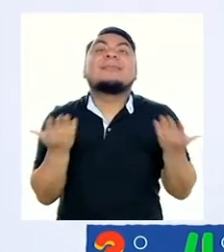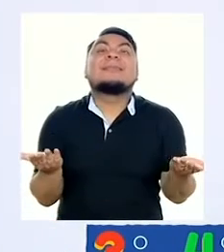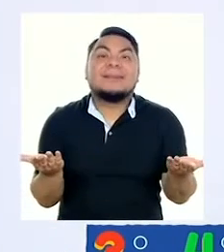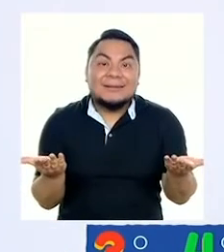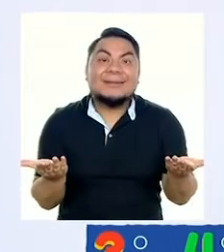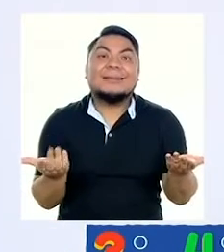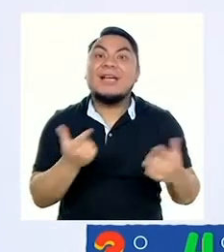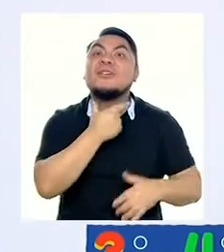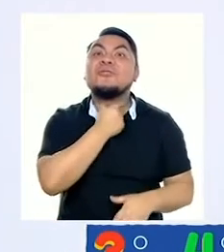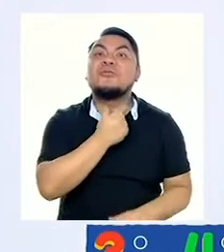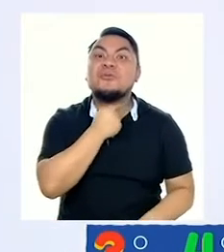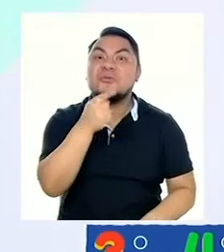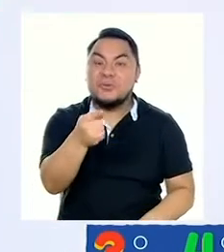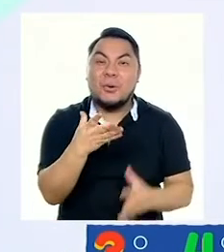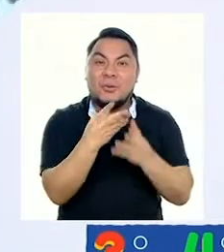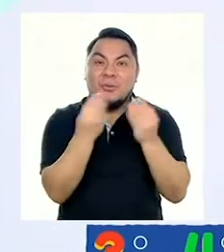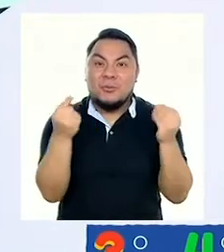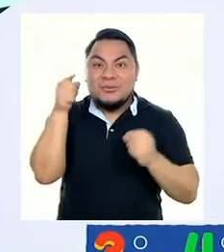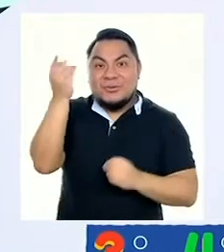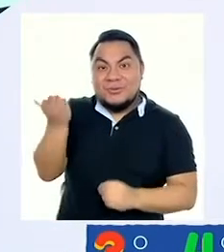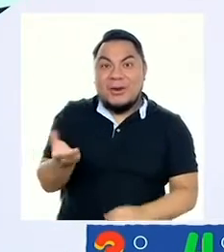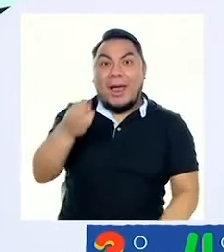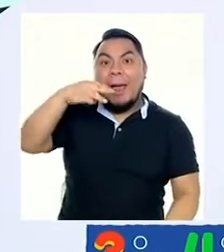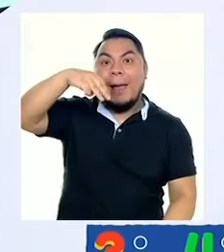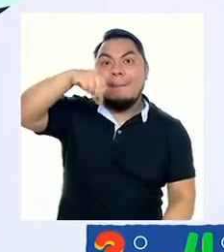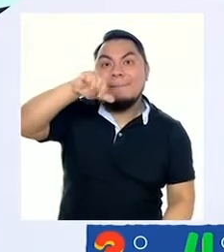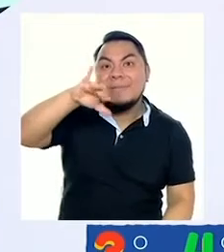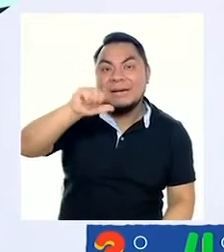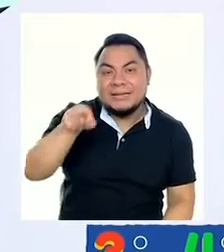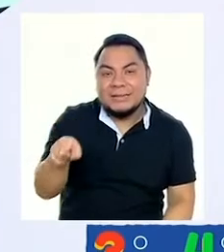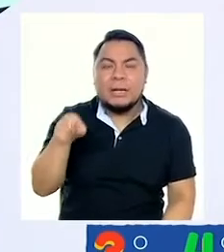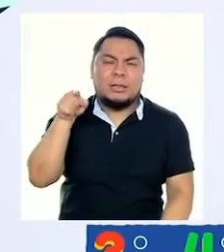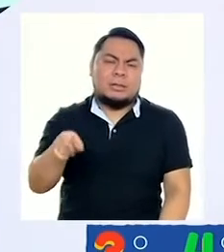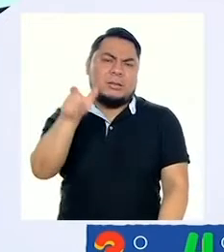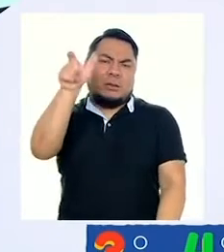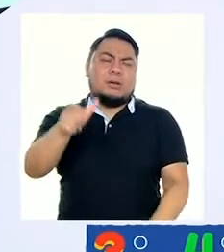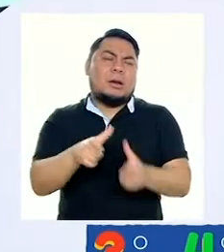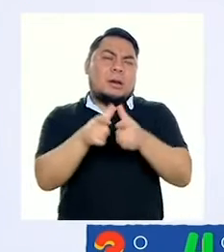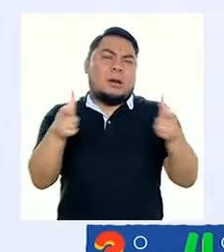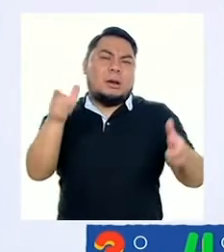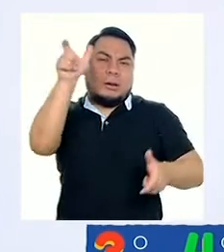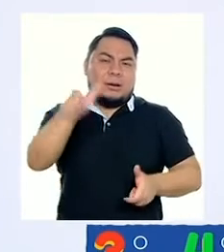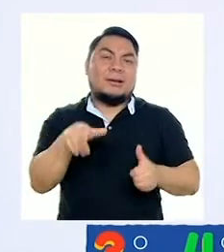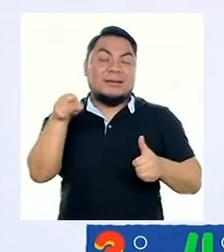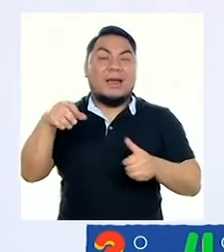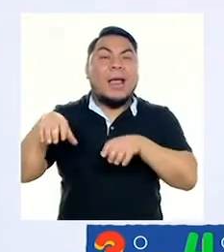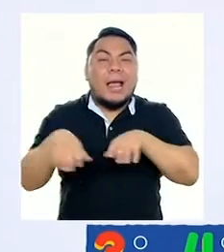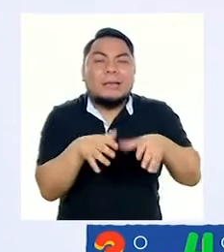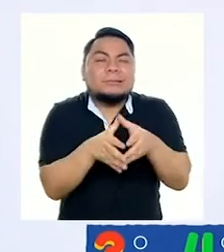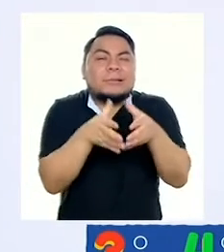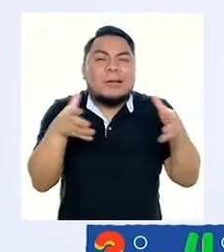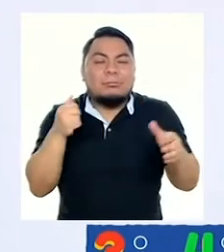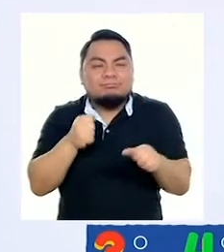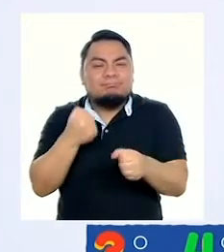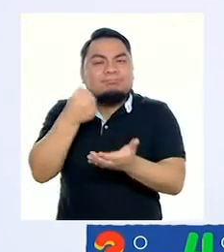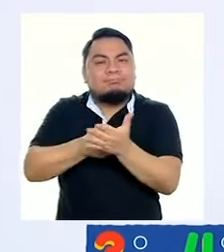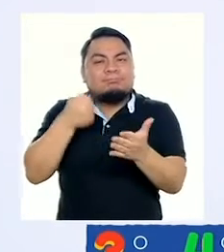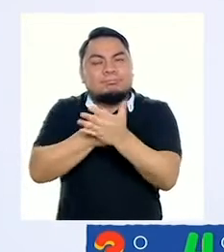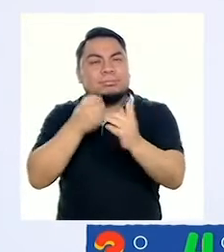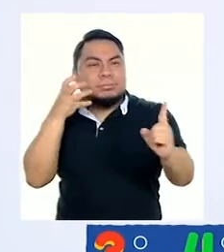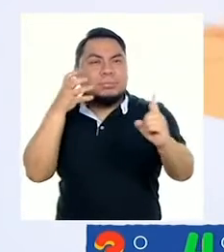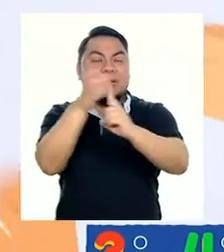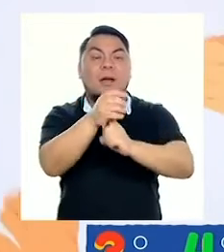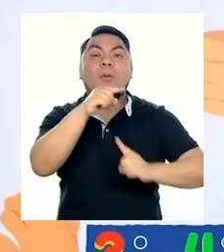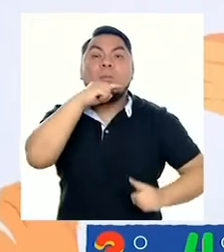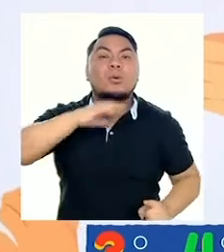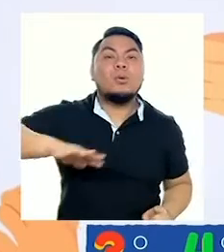tal? ¿Les gustó saber tanto sobre María Trinidad? Ella fue una gran persona quien hizo un gran paso para las mujeres en